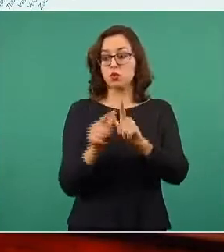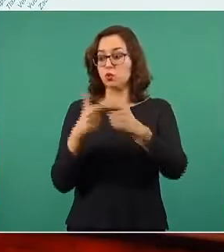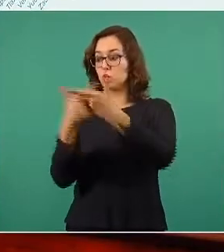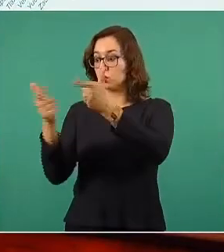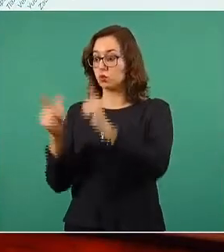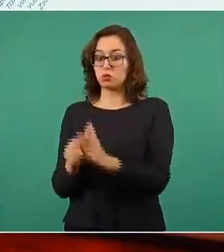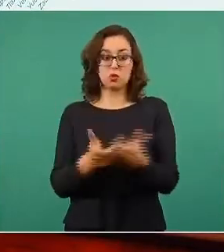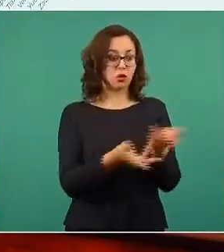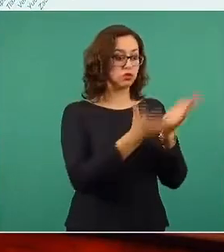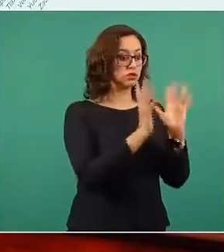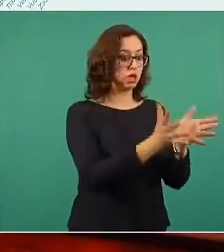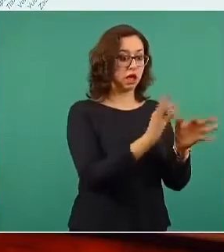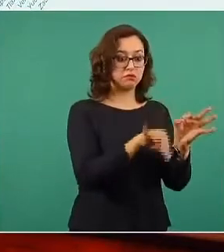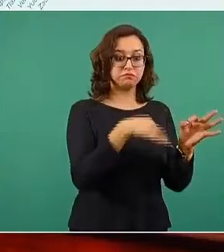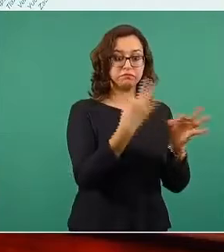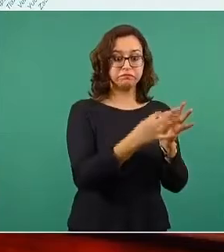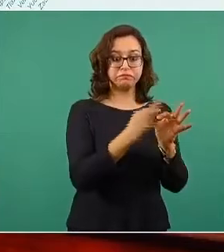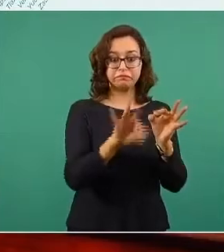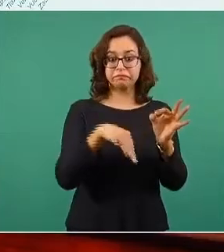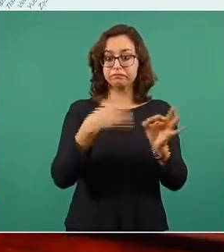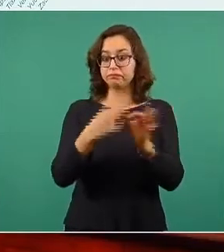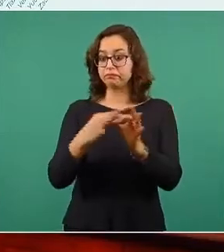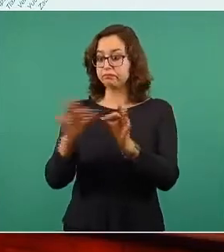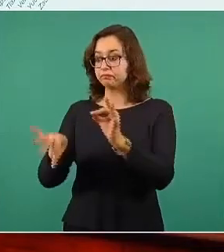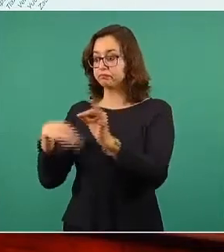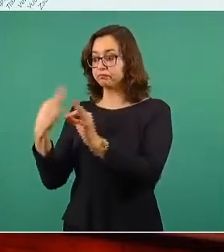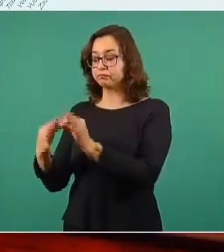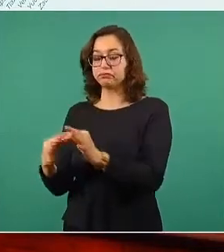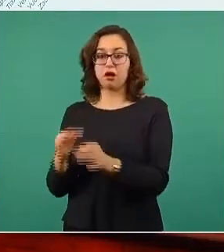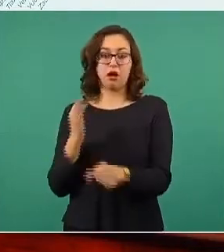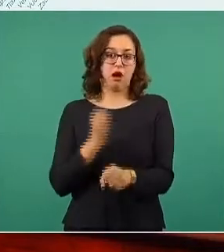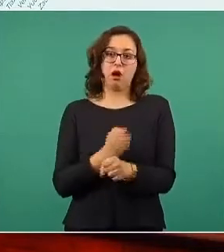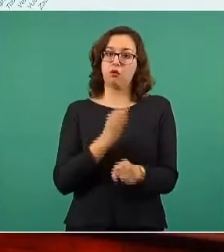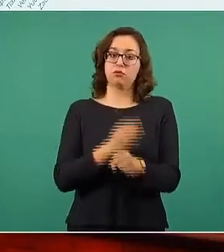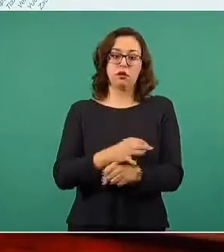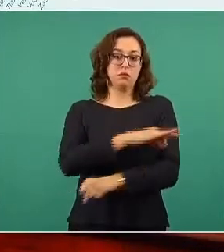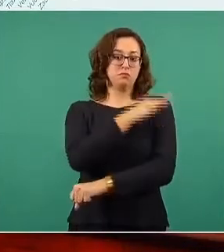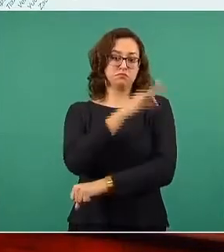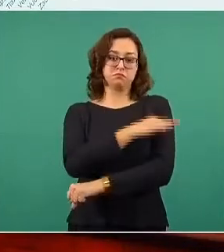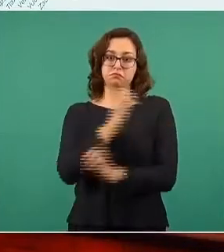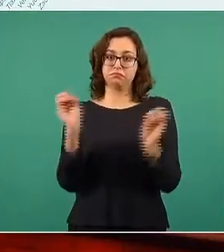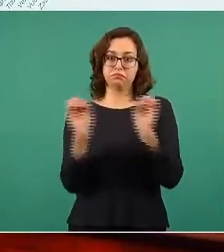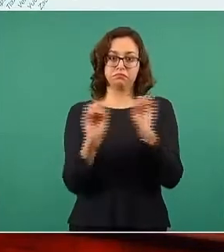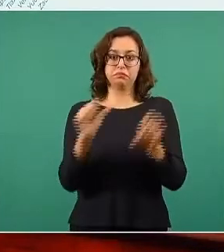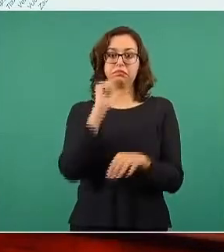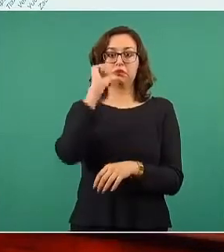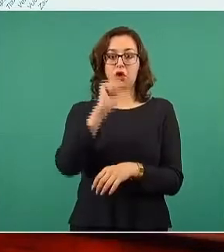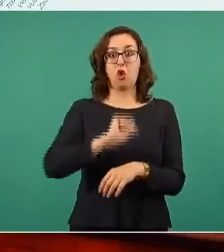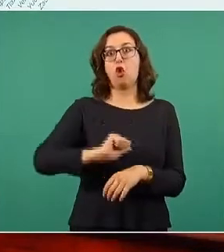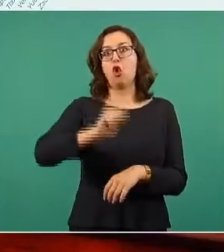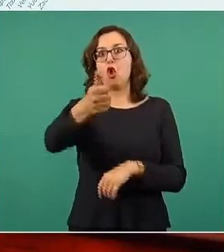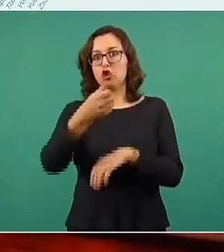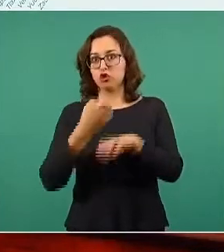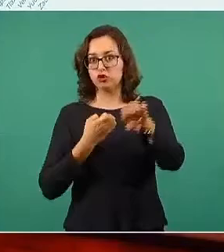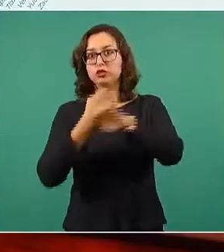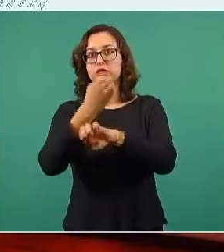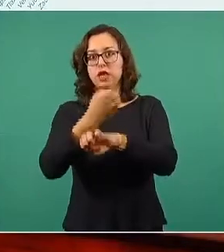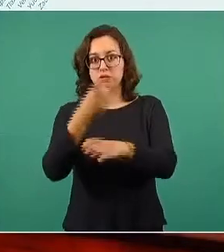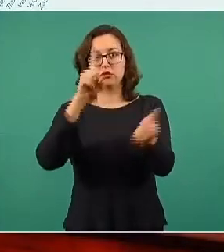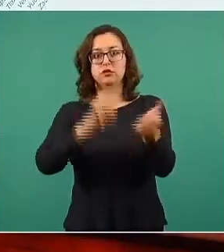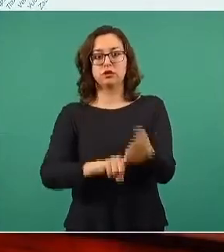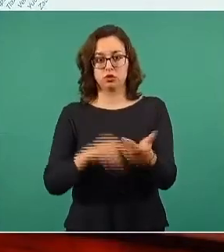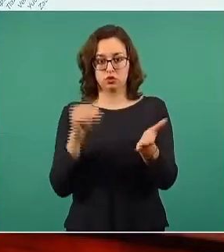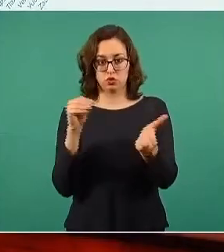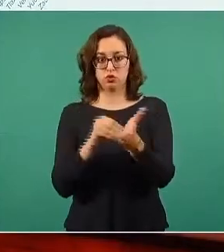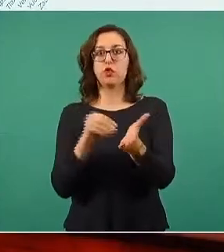vacunar, pues ya no tienen necesidad de vacunar a nadie y por eso aparecen en blanco, en vacío, como que no aplicaron vacunas.